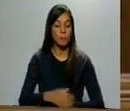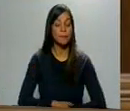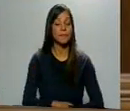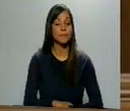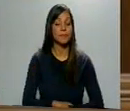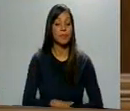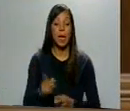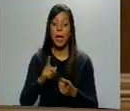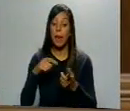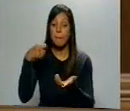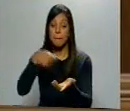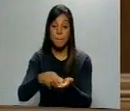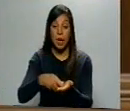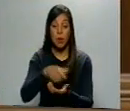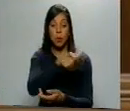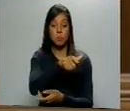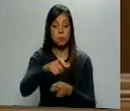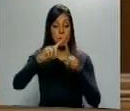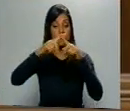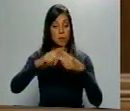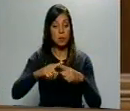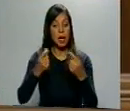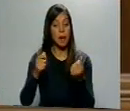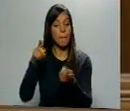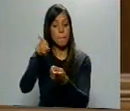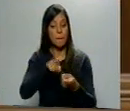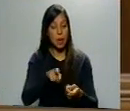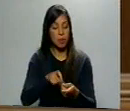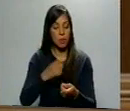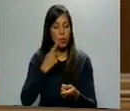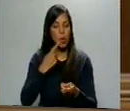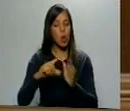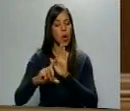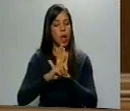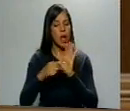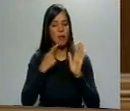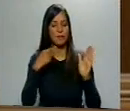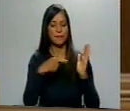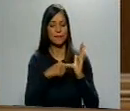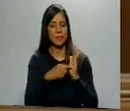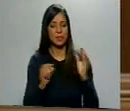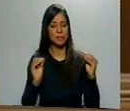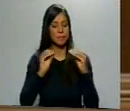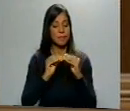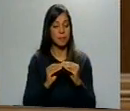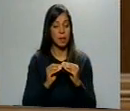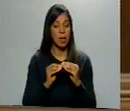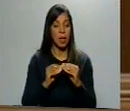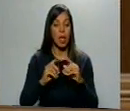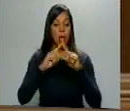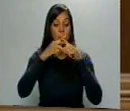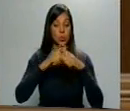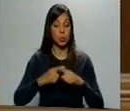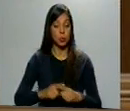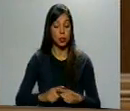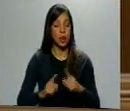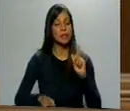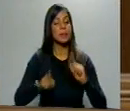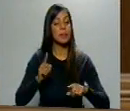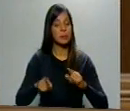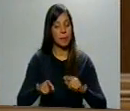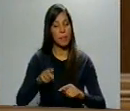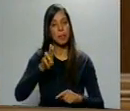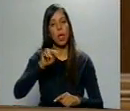Las multas y sanciones pecuniarias previstas en el ordenamiento jurídico, cuyo monto sea establecido en base a la